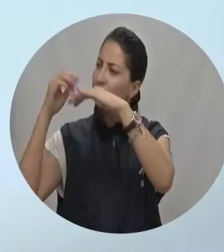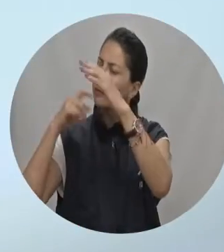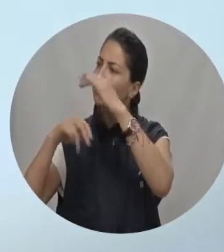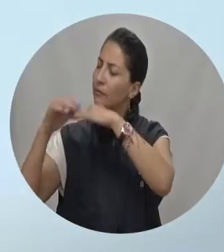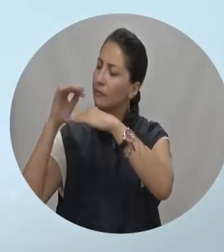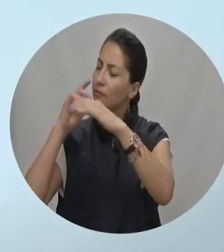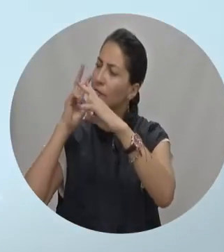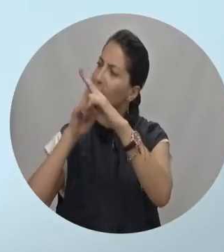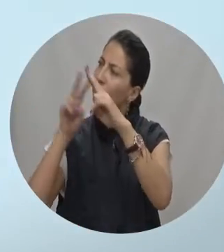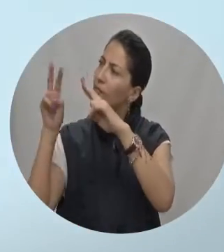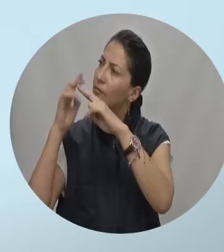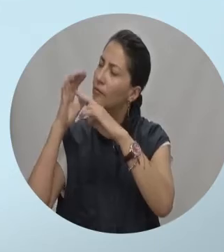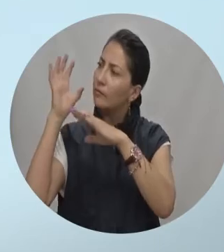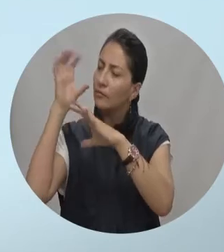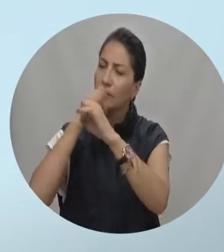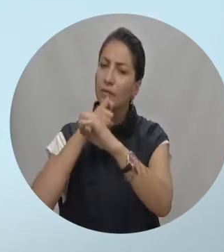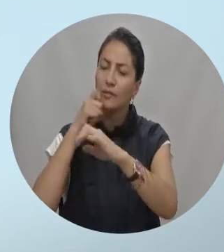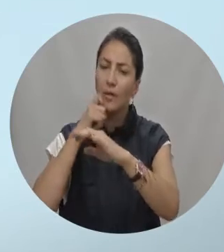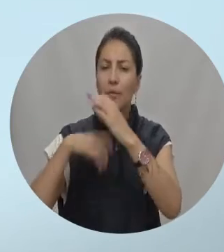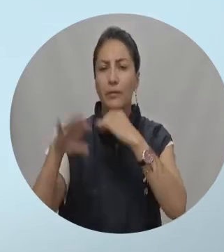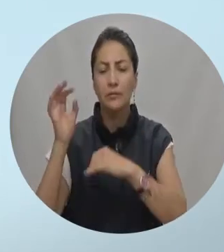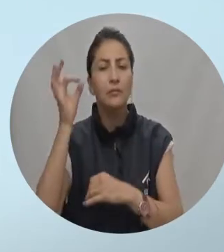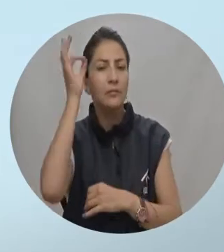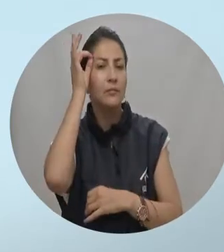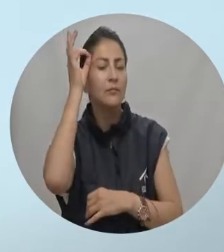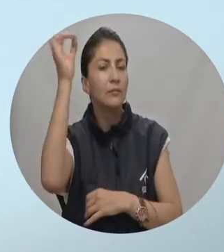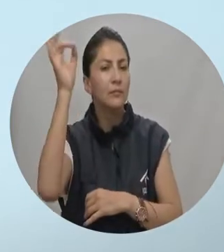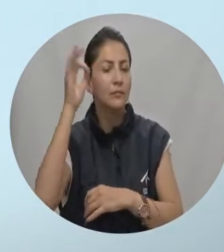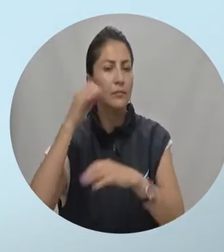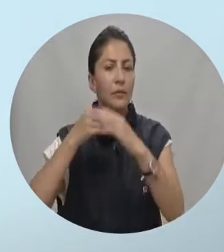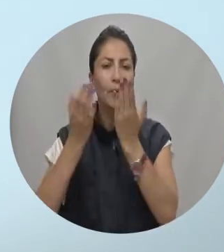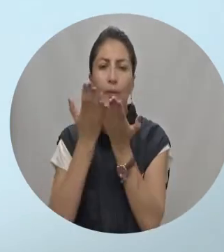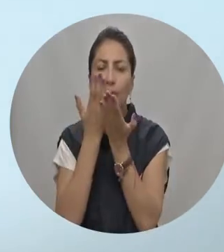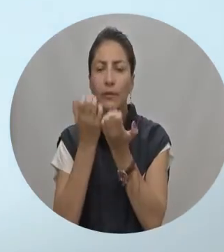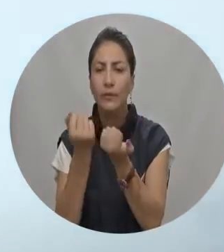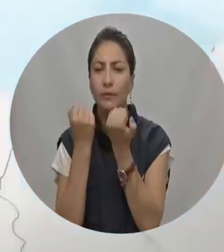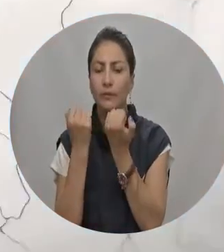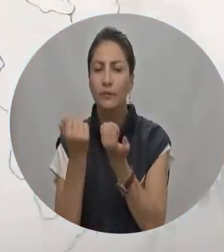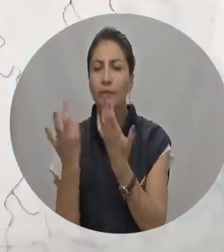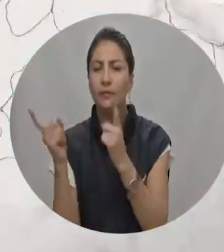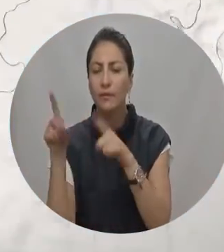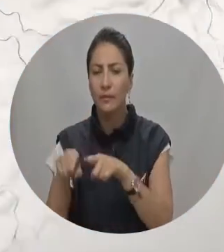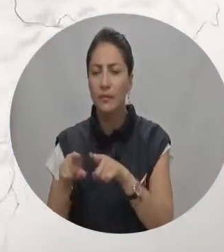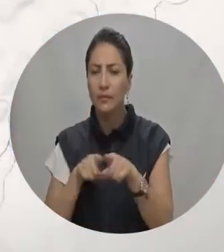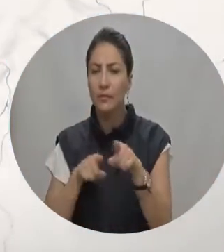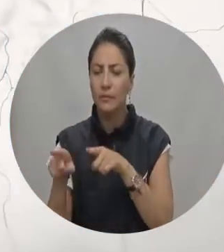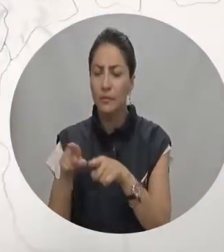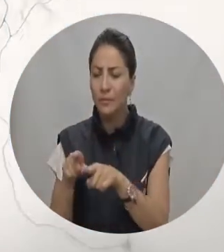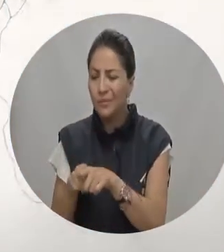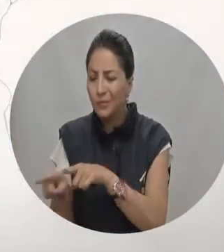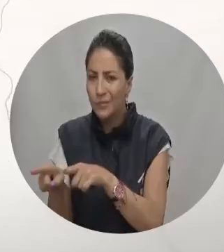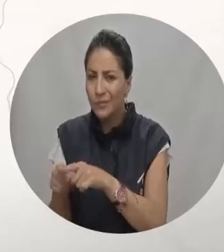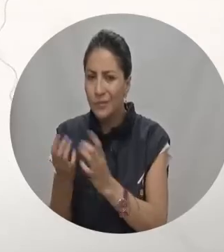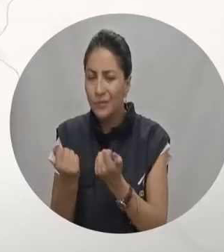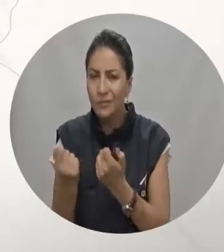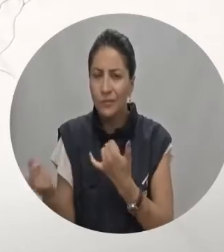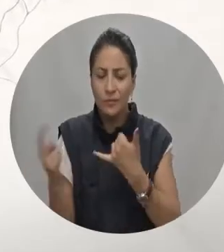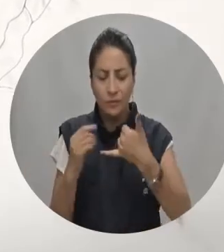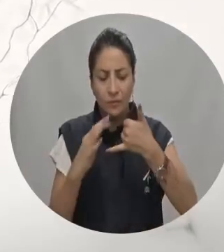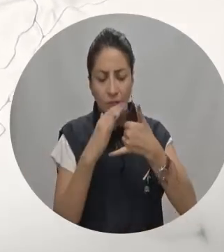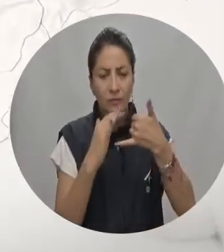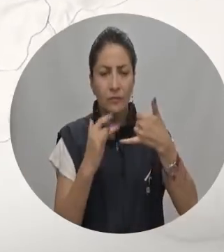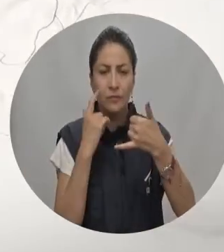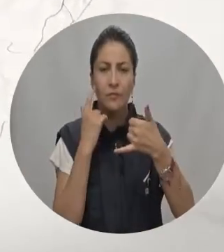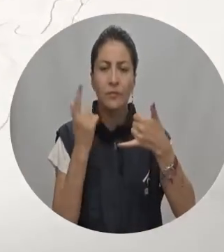de San Andrés y Providencia, se espera un cielo nuboso y tiempo seco, aunque no sorprenderán fuertes vientos como tampoco chubascos en zonas